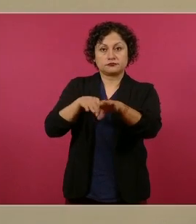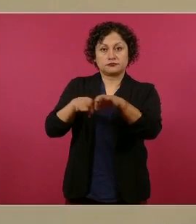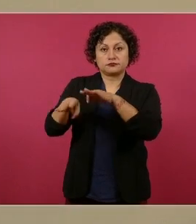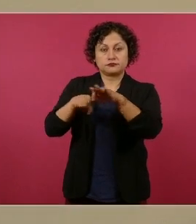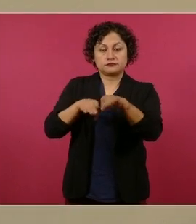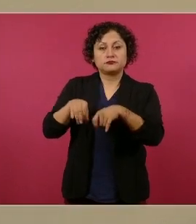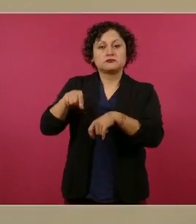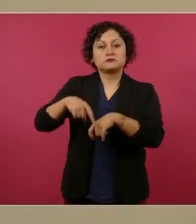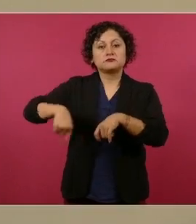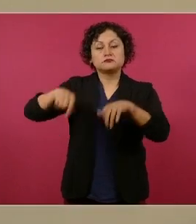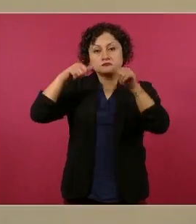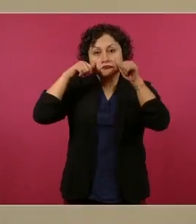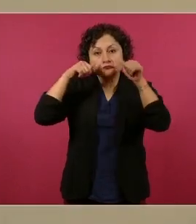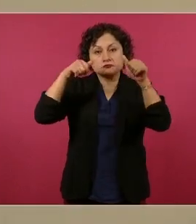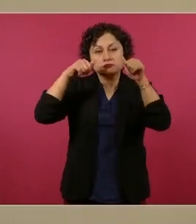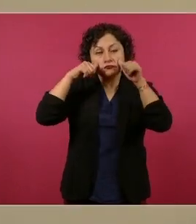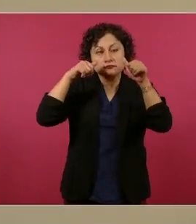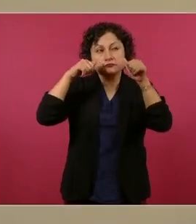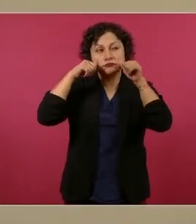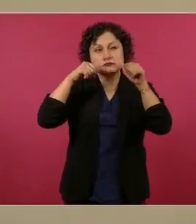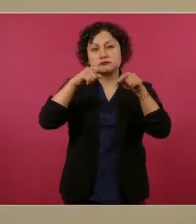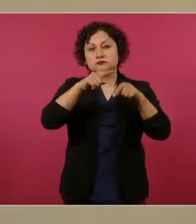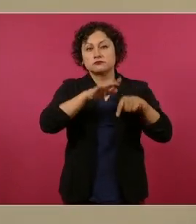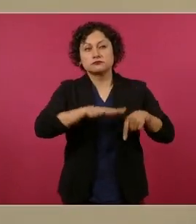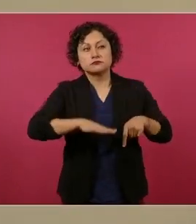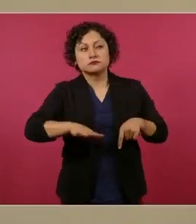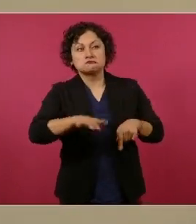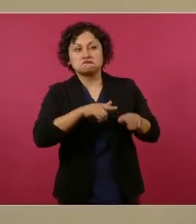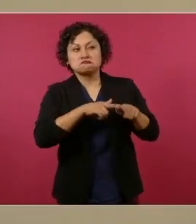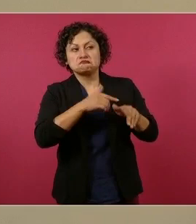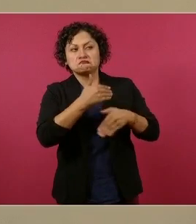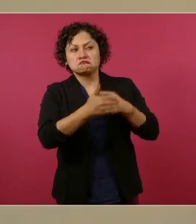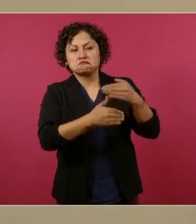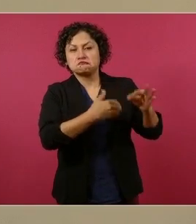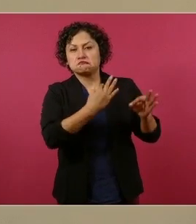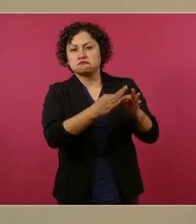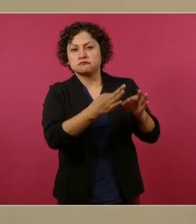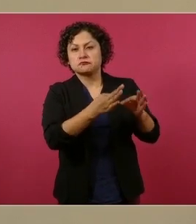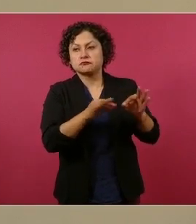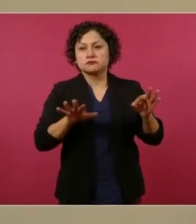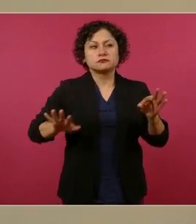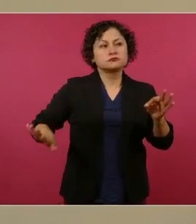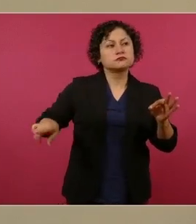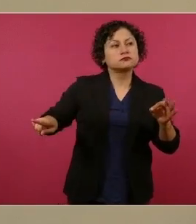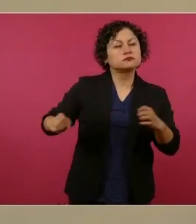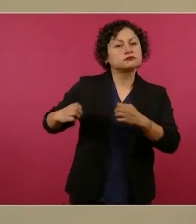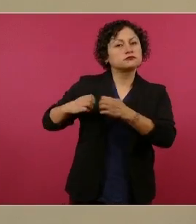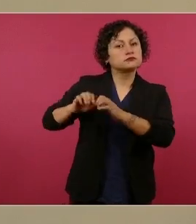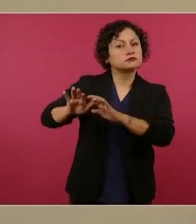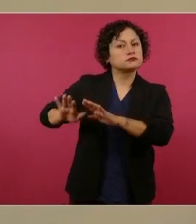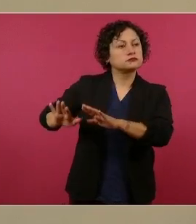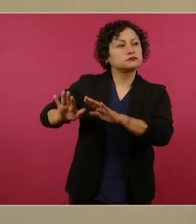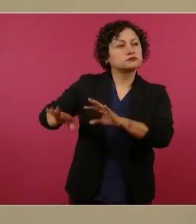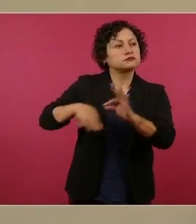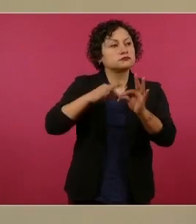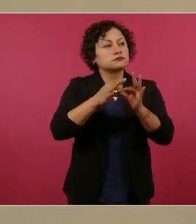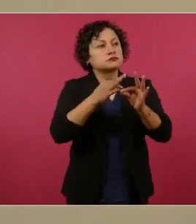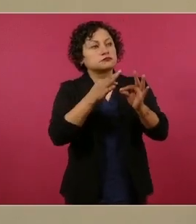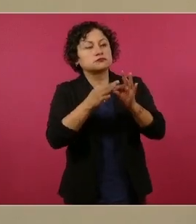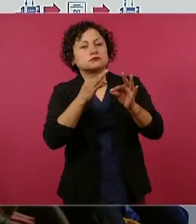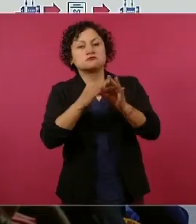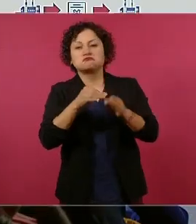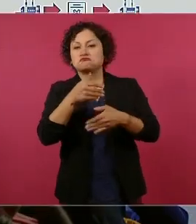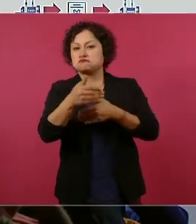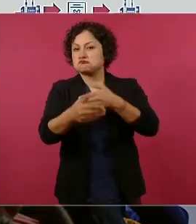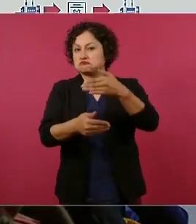estratégica por si tendemos que cubrir alguna eventualidad. En el transcurso del día se sigue revisando la